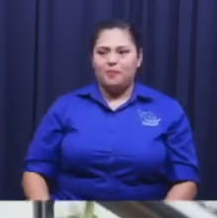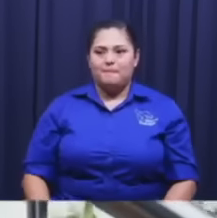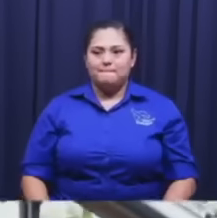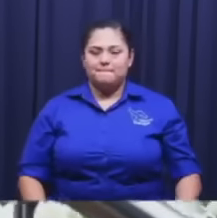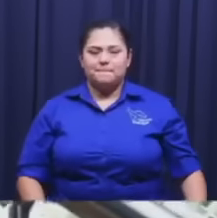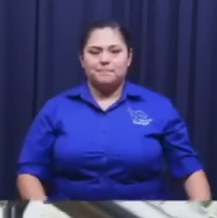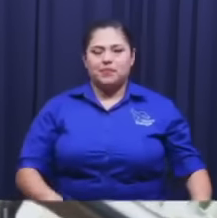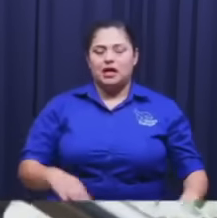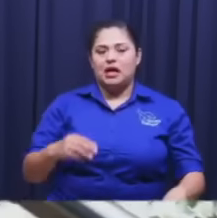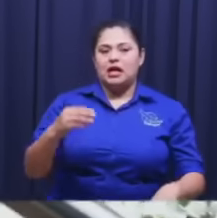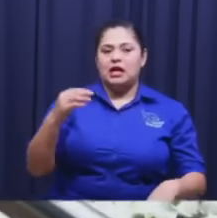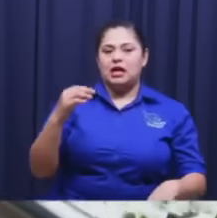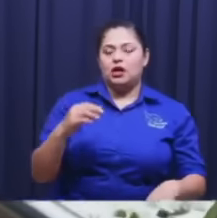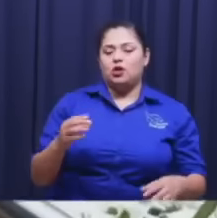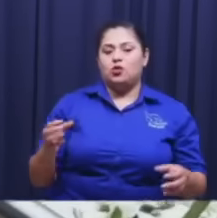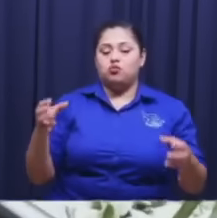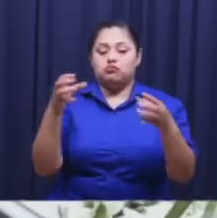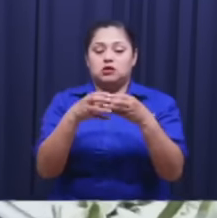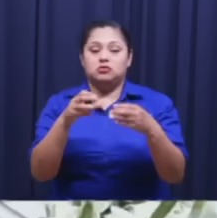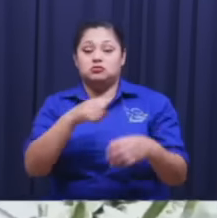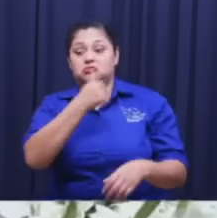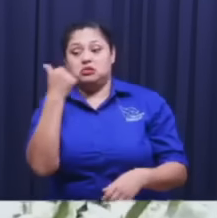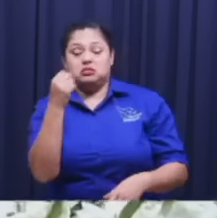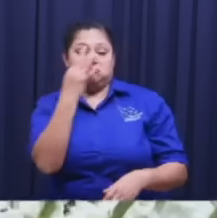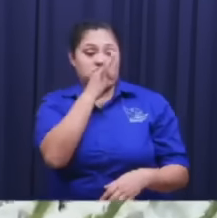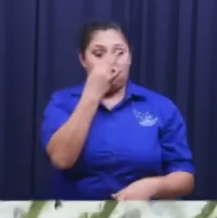con mujeres desconocidas,